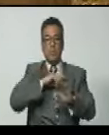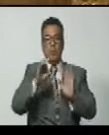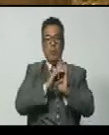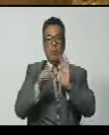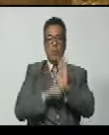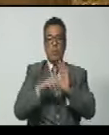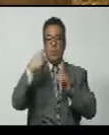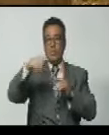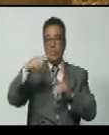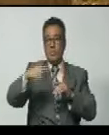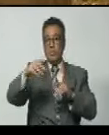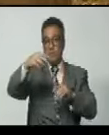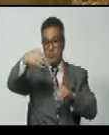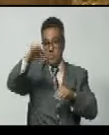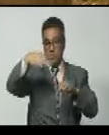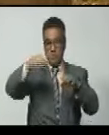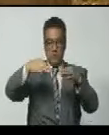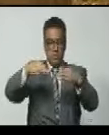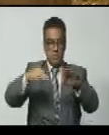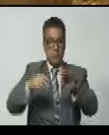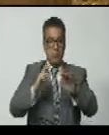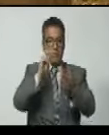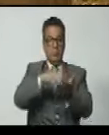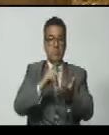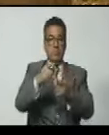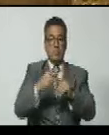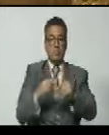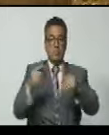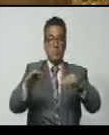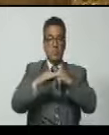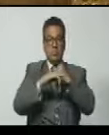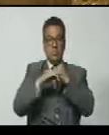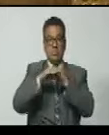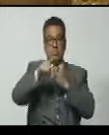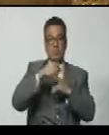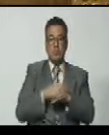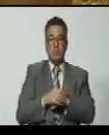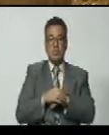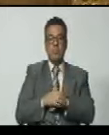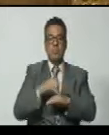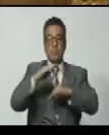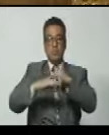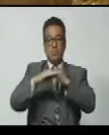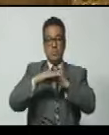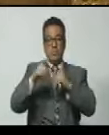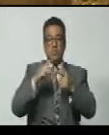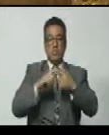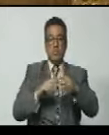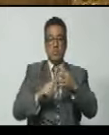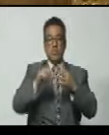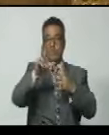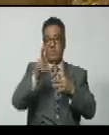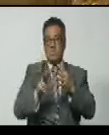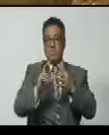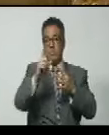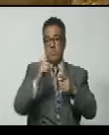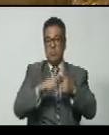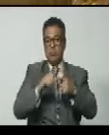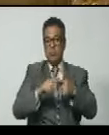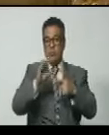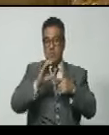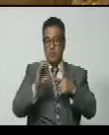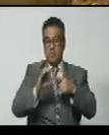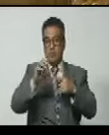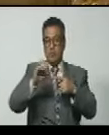primer documento donde nos pone por protagonista con mayor igualdad y equidad. Los 3 capítulos, el primer capítulo